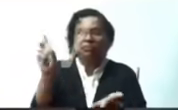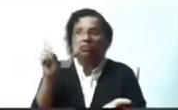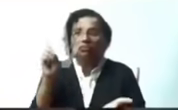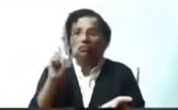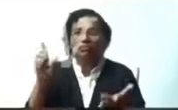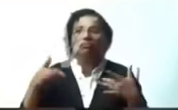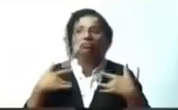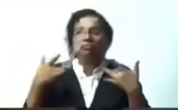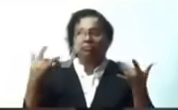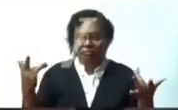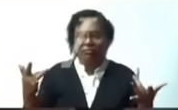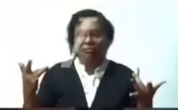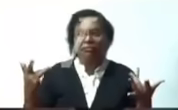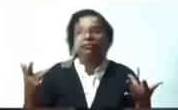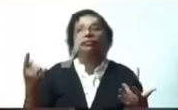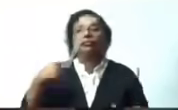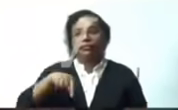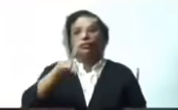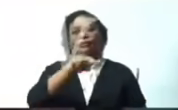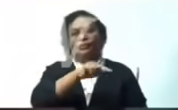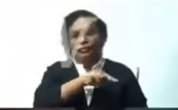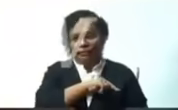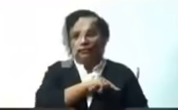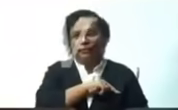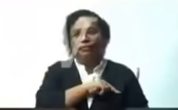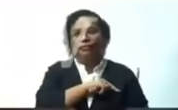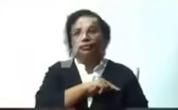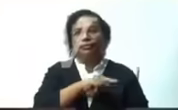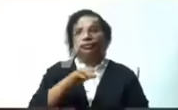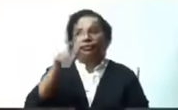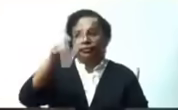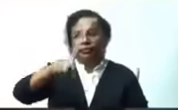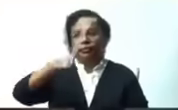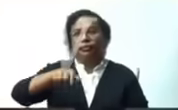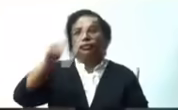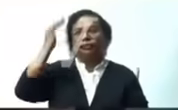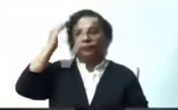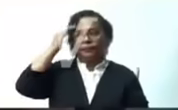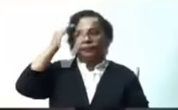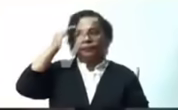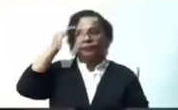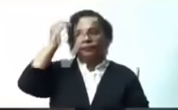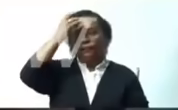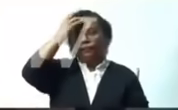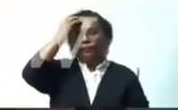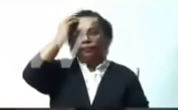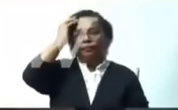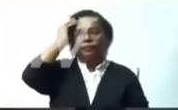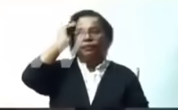estamos representando nuestras comunidades. Quiero decirle a este pleno